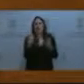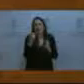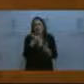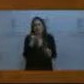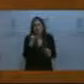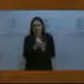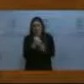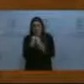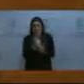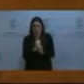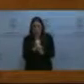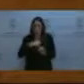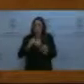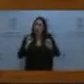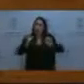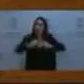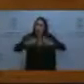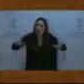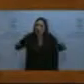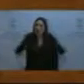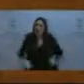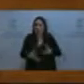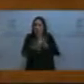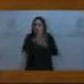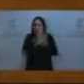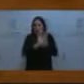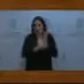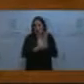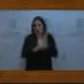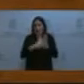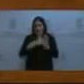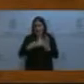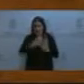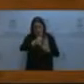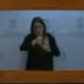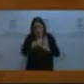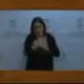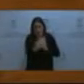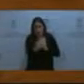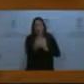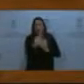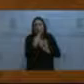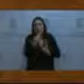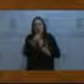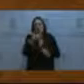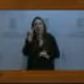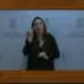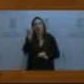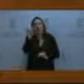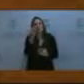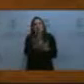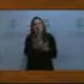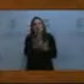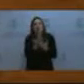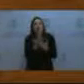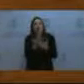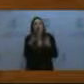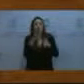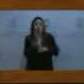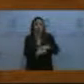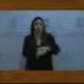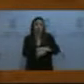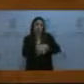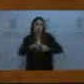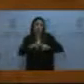de acuerdo con el impulso de las medidas reflejadas en el primer apartado de la iniciativa en la que se insta al Consejo de Gobierno del Principado